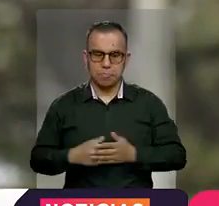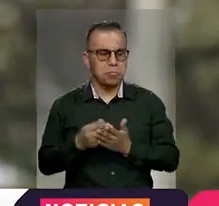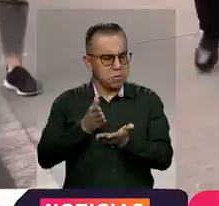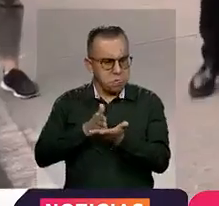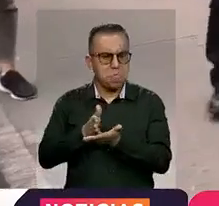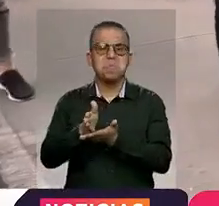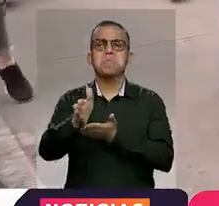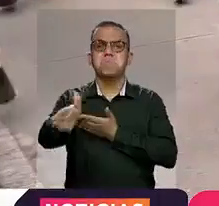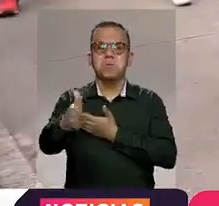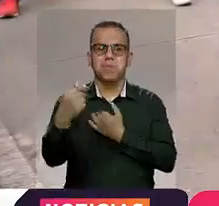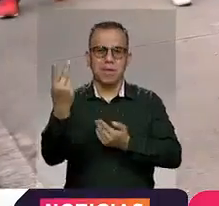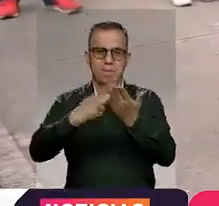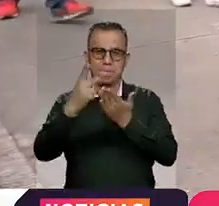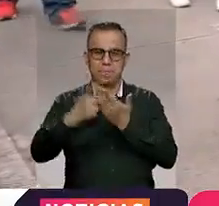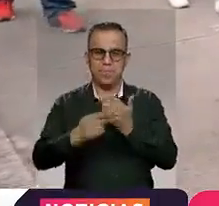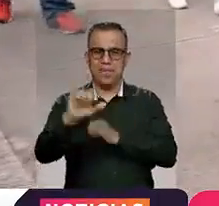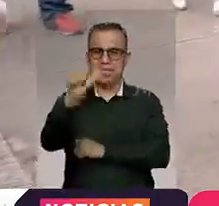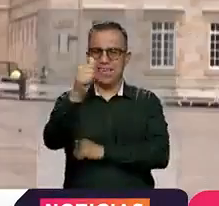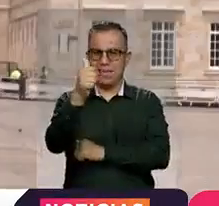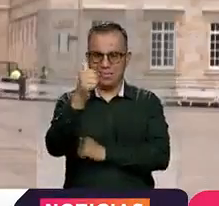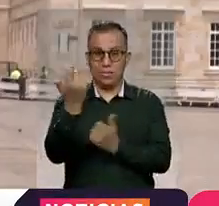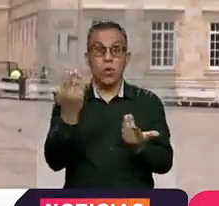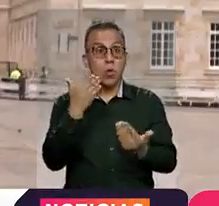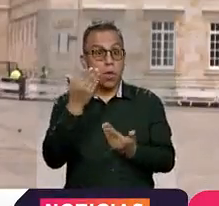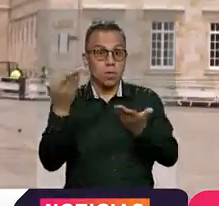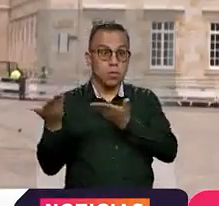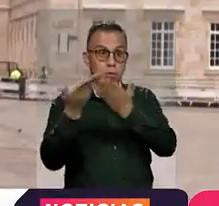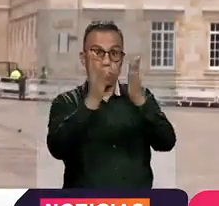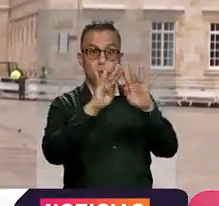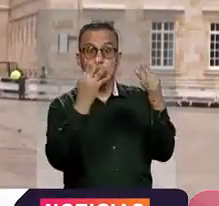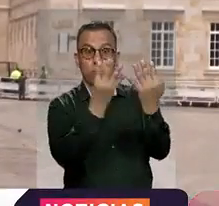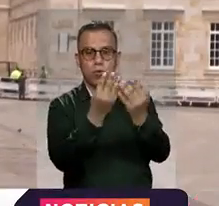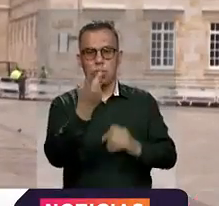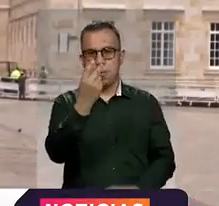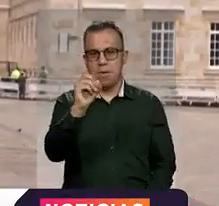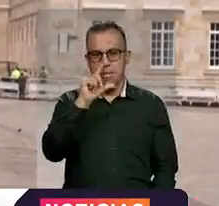en la construcción de los 10 proyectos de ley que serán presentados al Congreso de la República el 20 de julio.